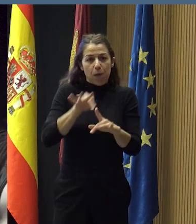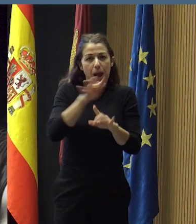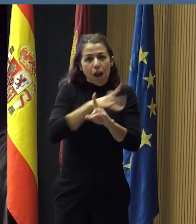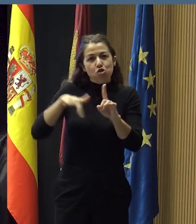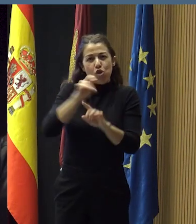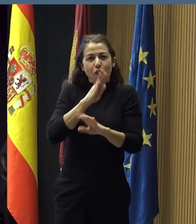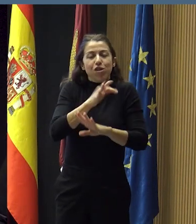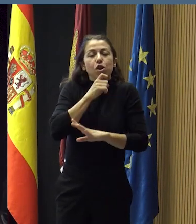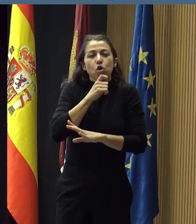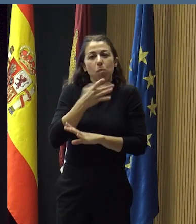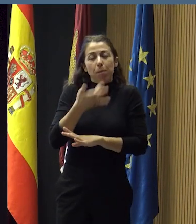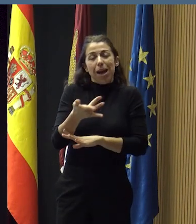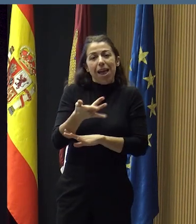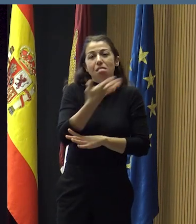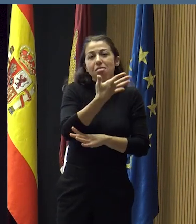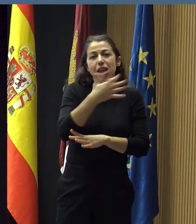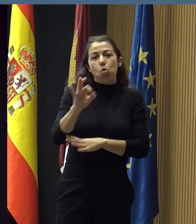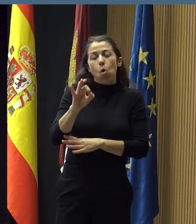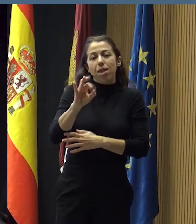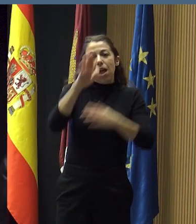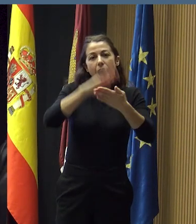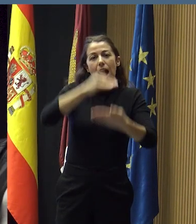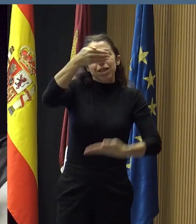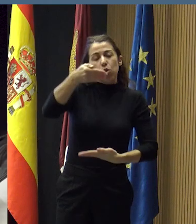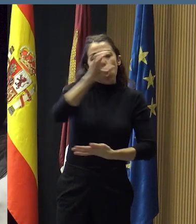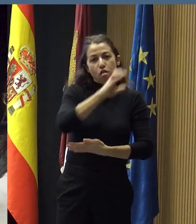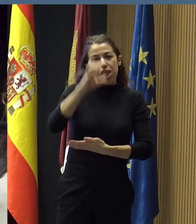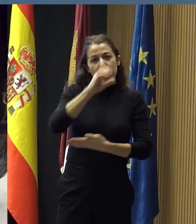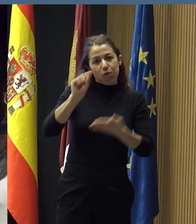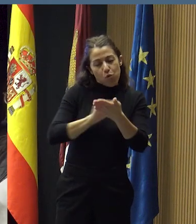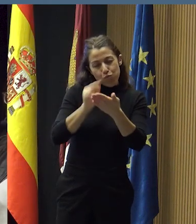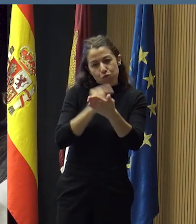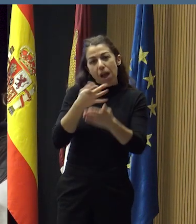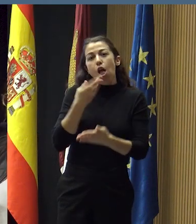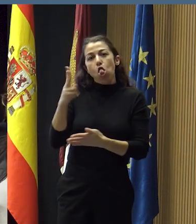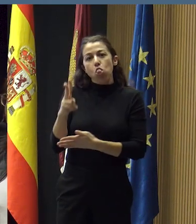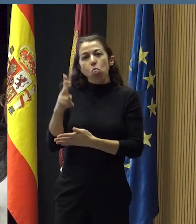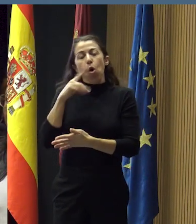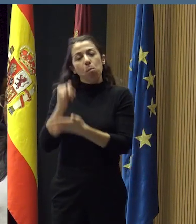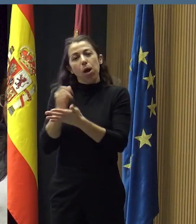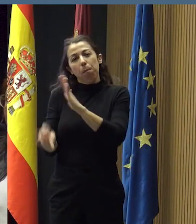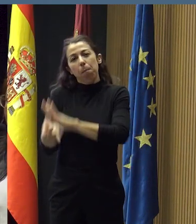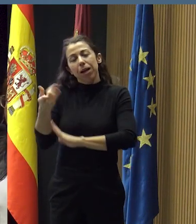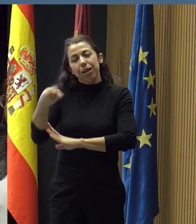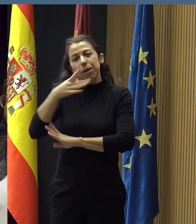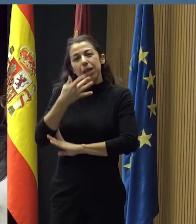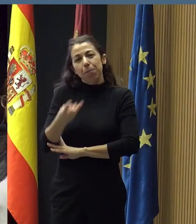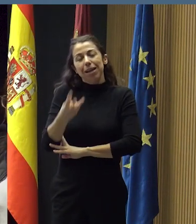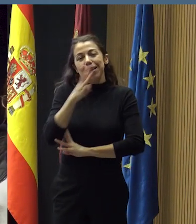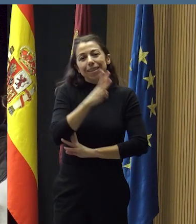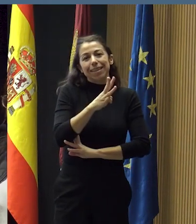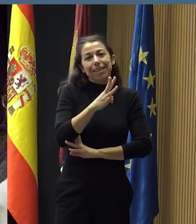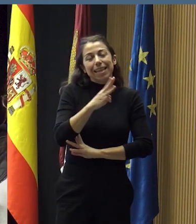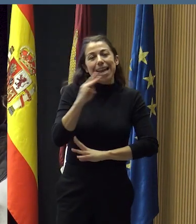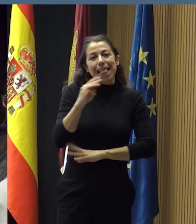entorno. Es autora de más de 50 artículos científicos, 2 patentes y cuenta también con 3